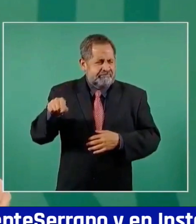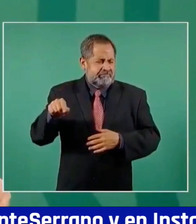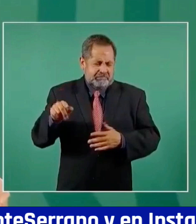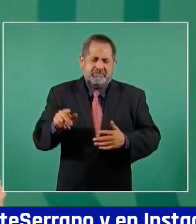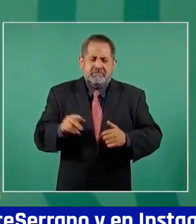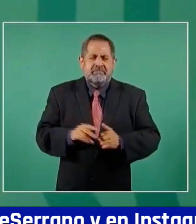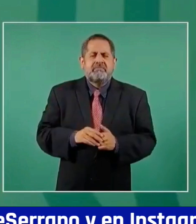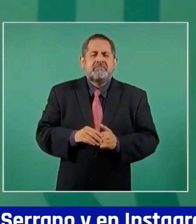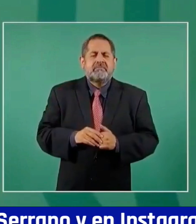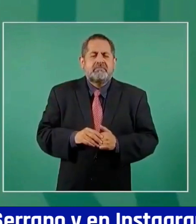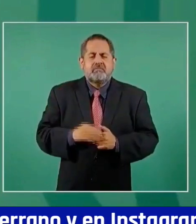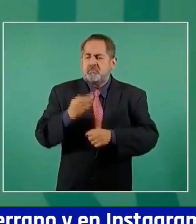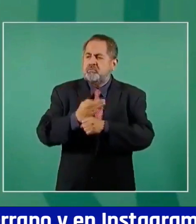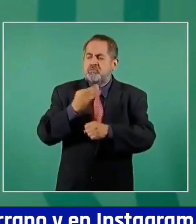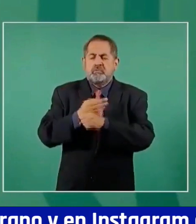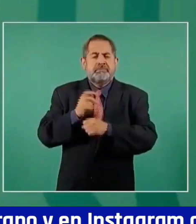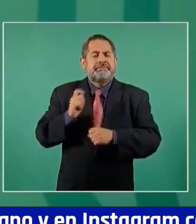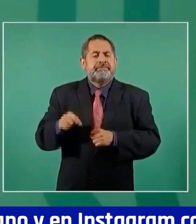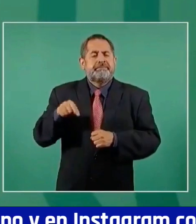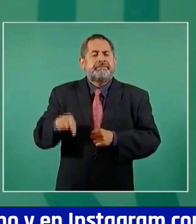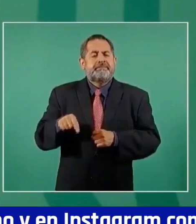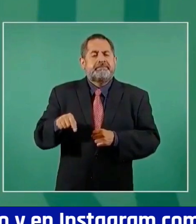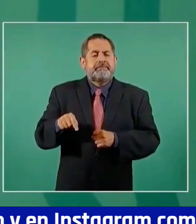pues un momento